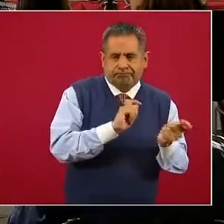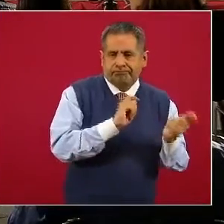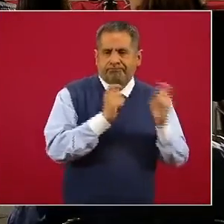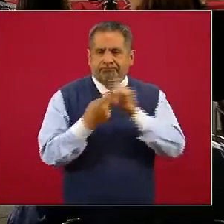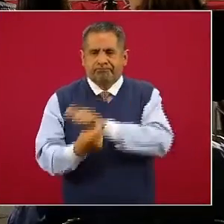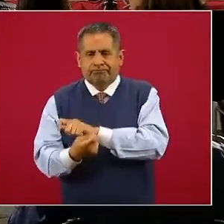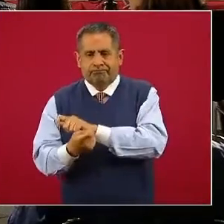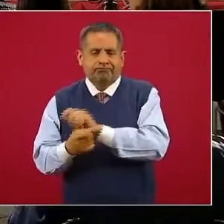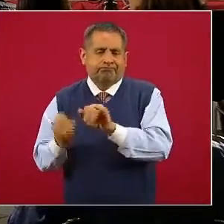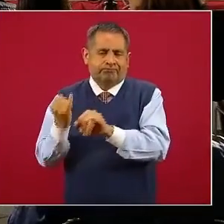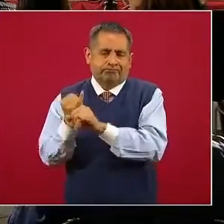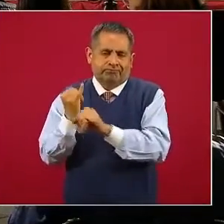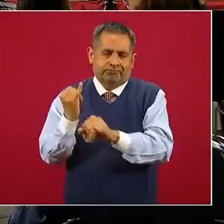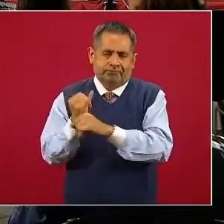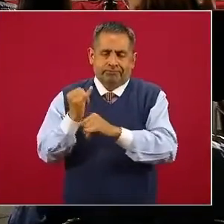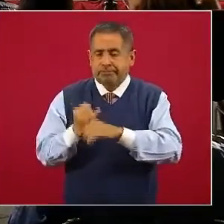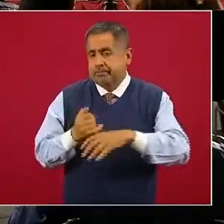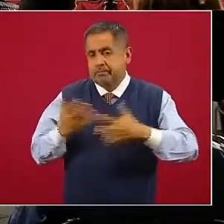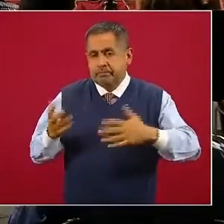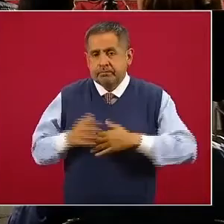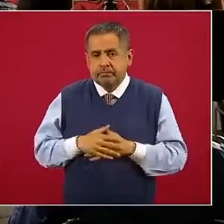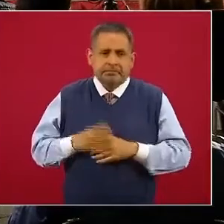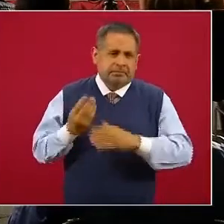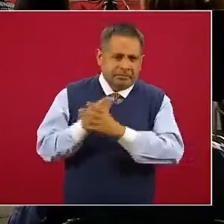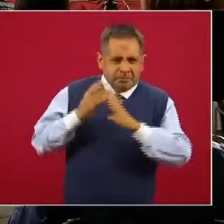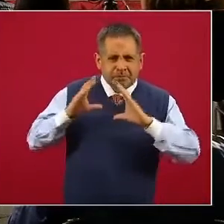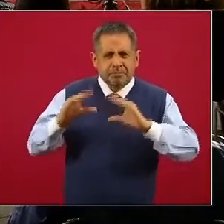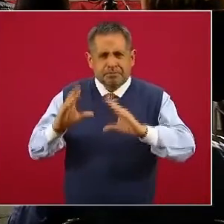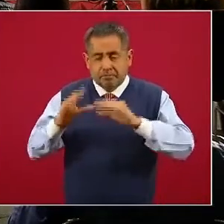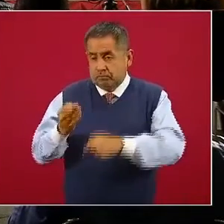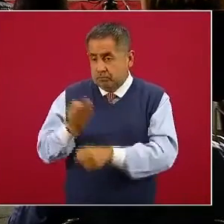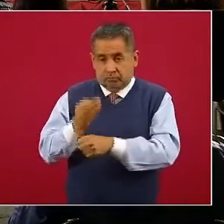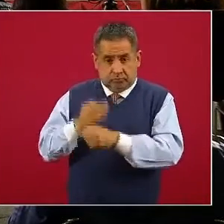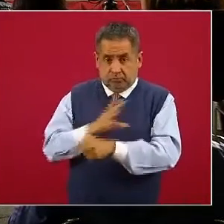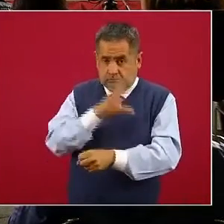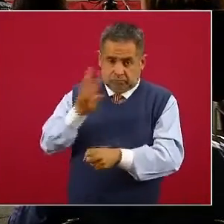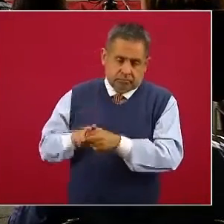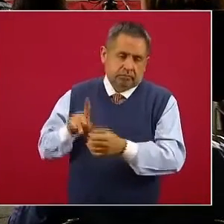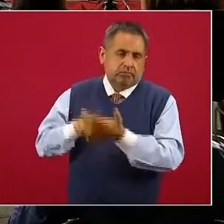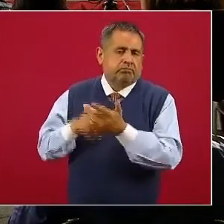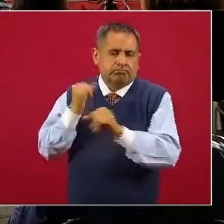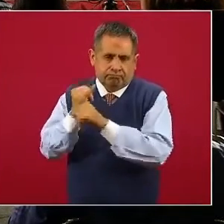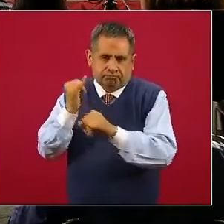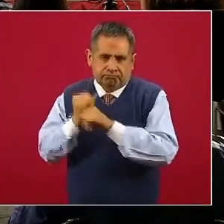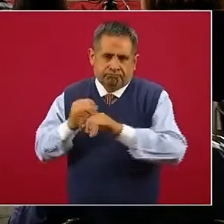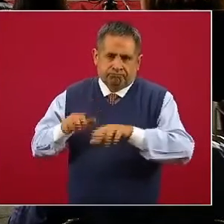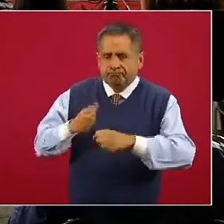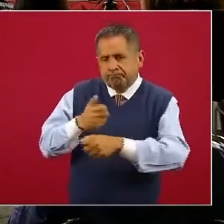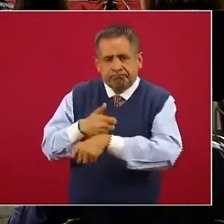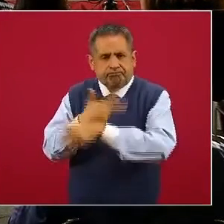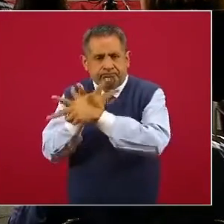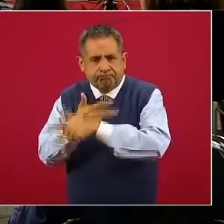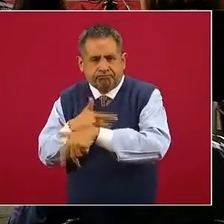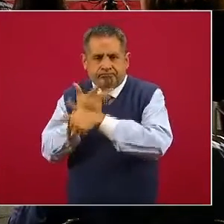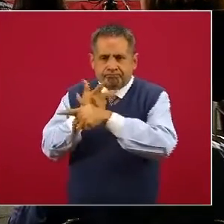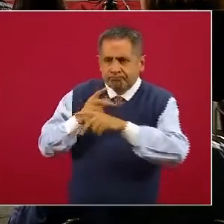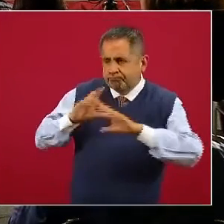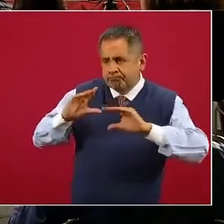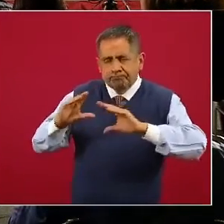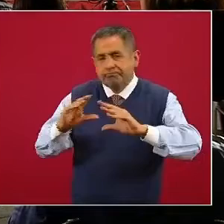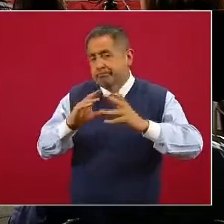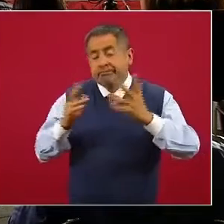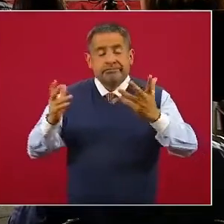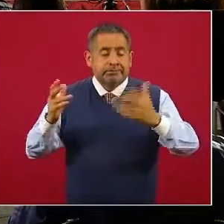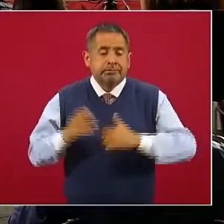tema virtual. Por ello, gran parte, todas las capacitaciones en este momento son virtuales, todas las acciones son virtuales. Y también algo importante